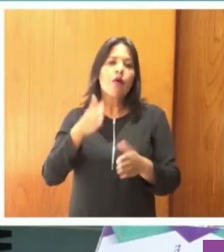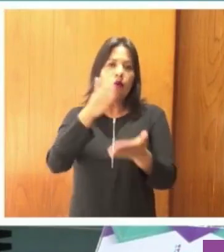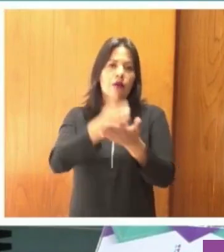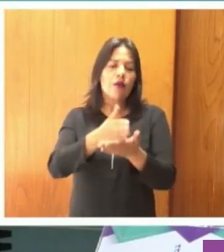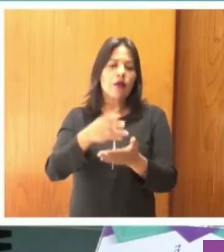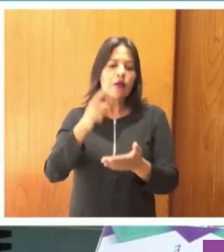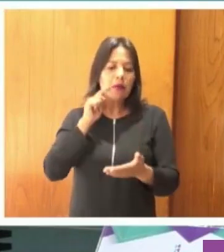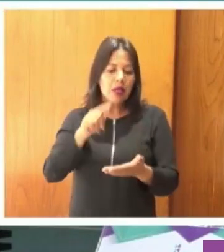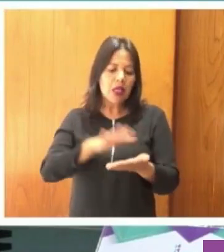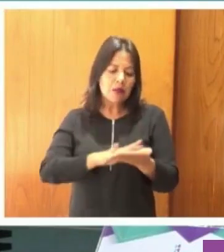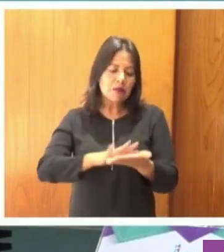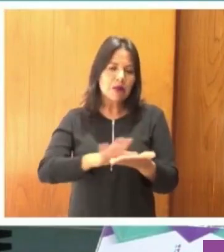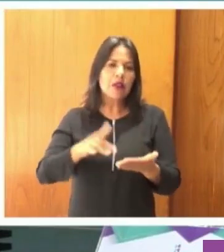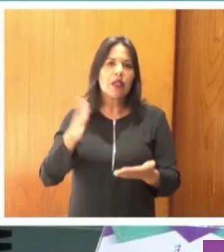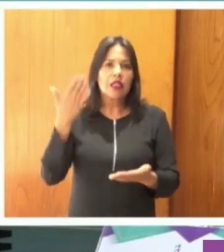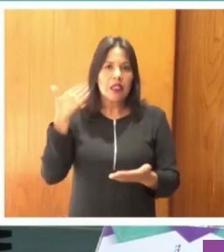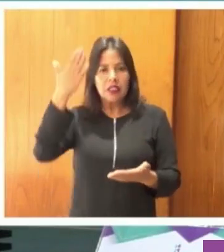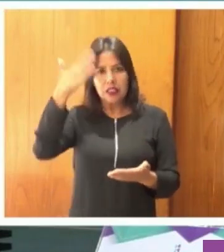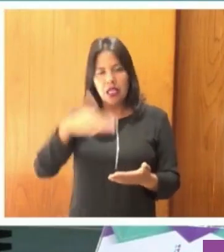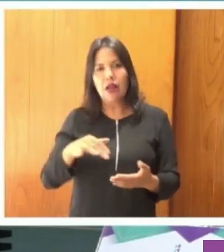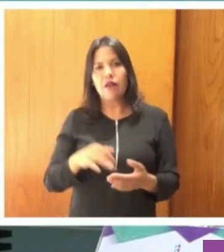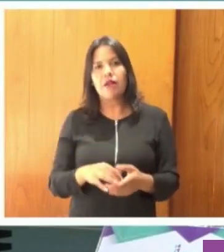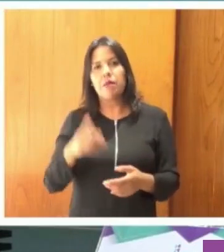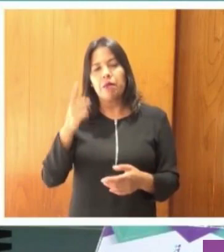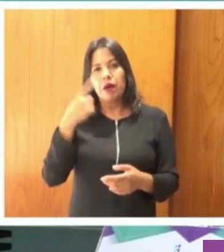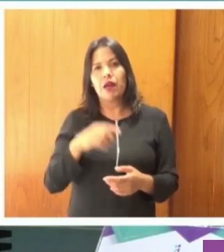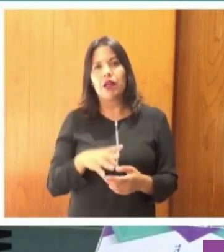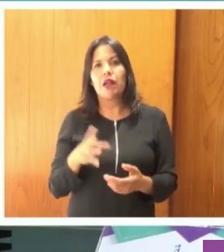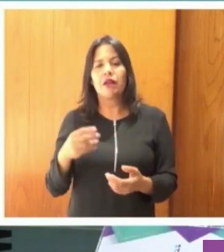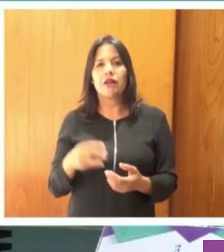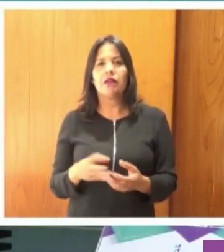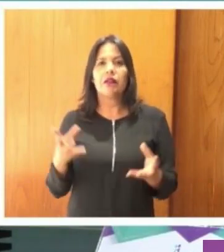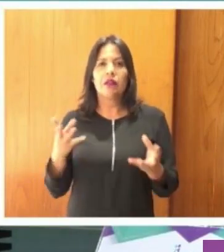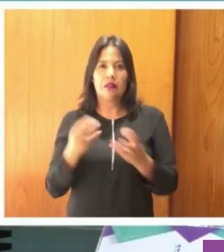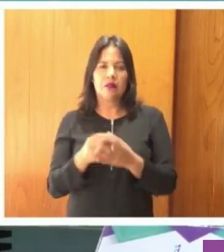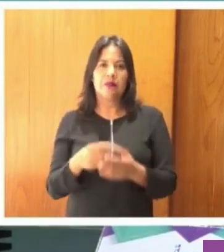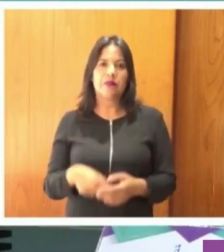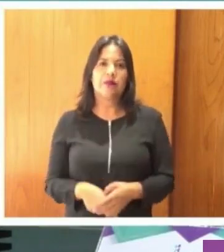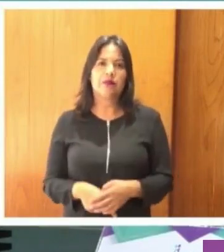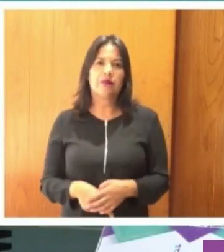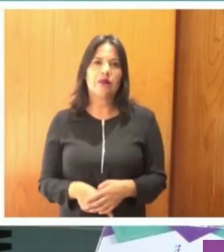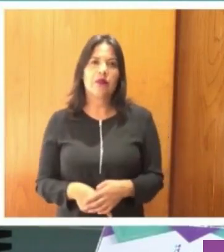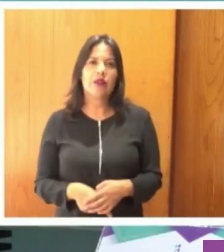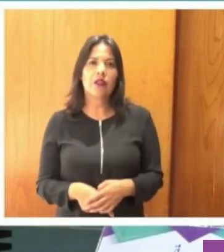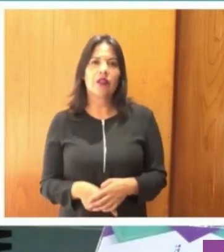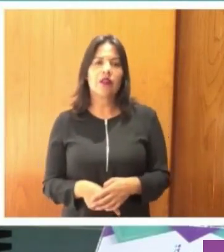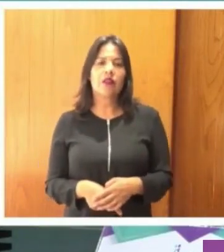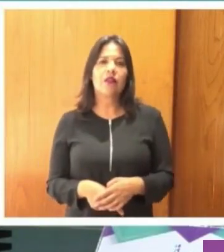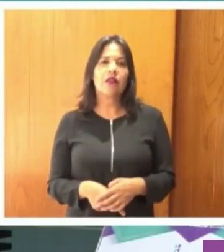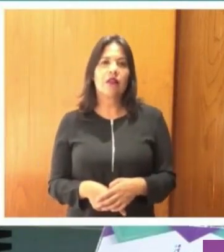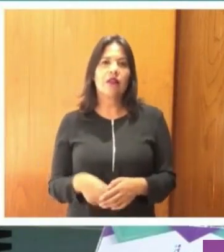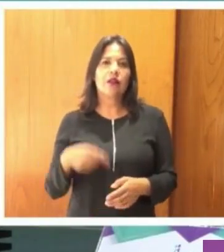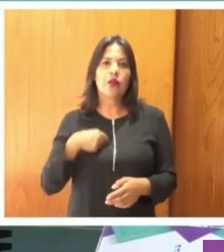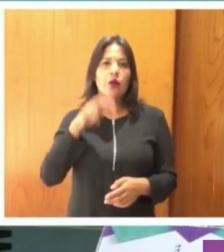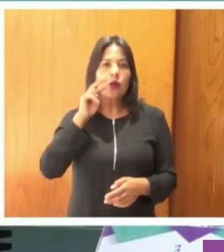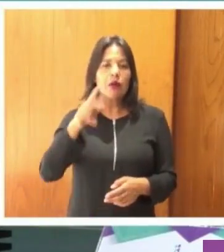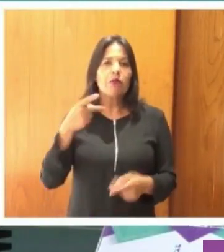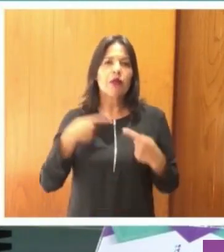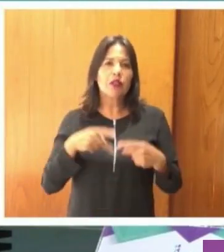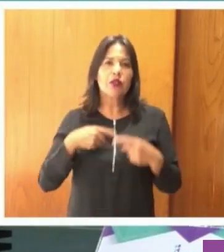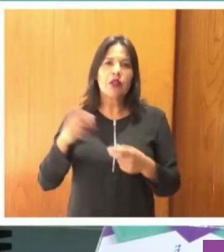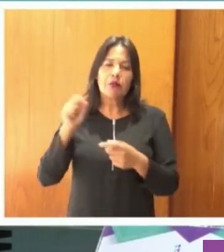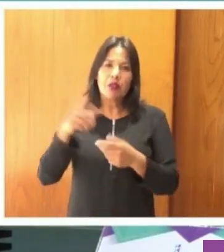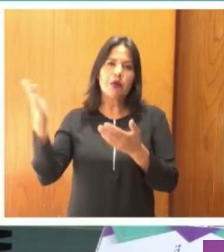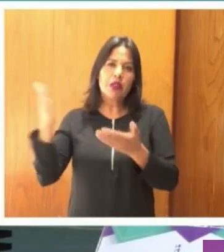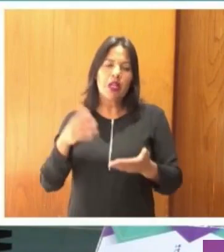saber cuál es. Lo menciono, presidente, porque sé que viene un poquito retrasada la persona que trae las placas